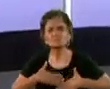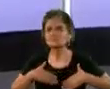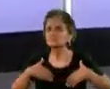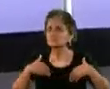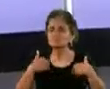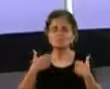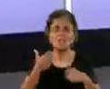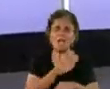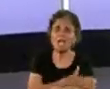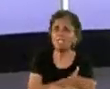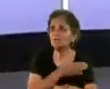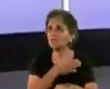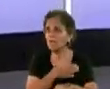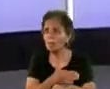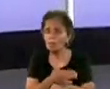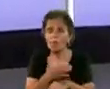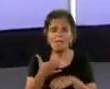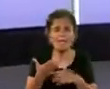o previo?